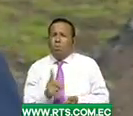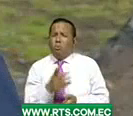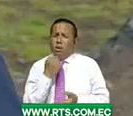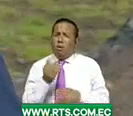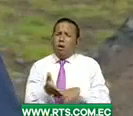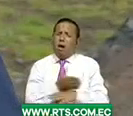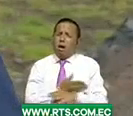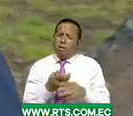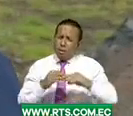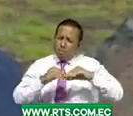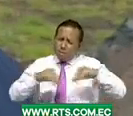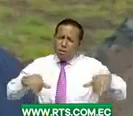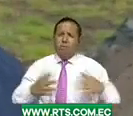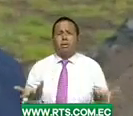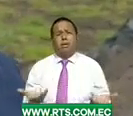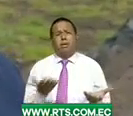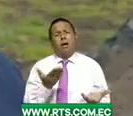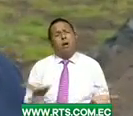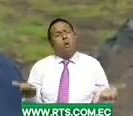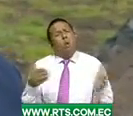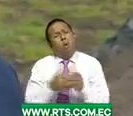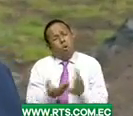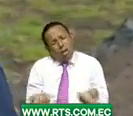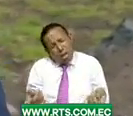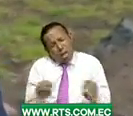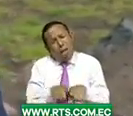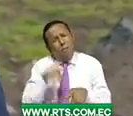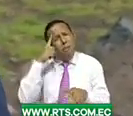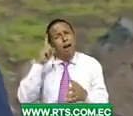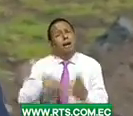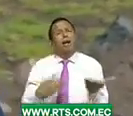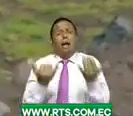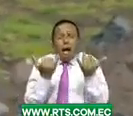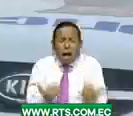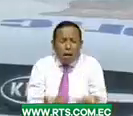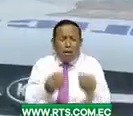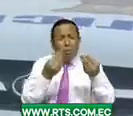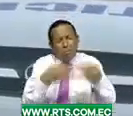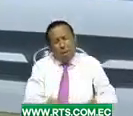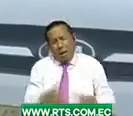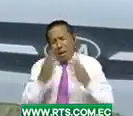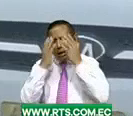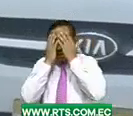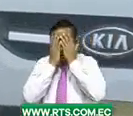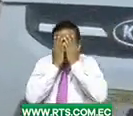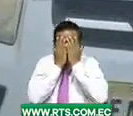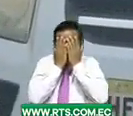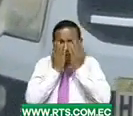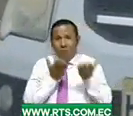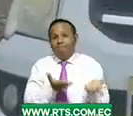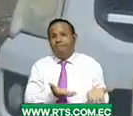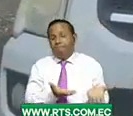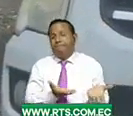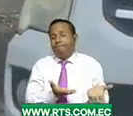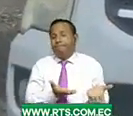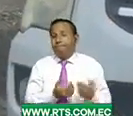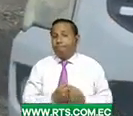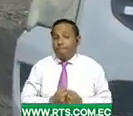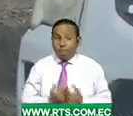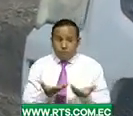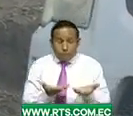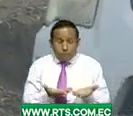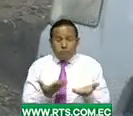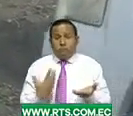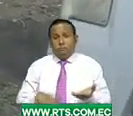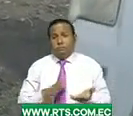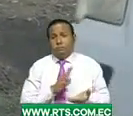se separó, de nuevo regresa y vea lo que pasa. En medio de una estela de dolor y tragedia, queda